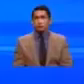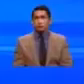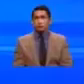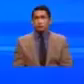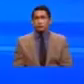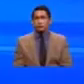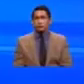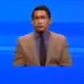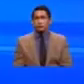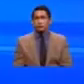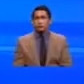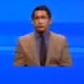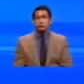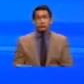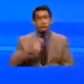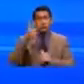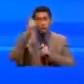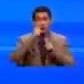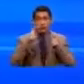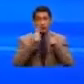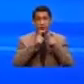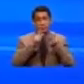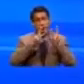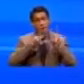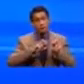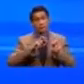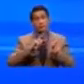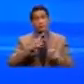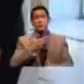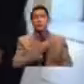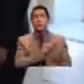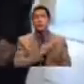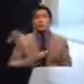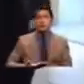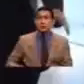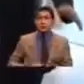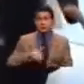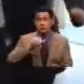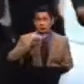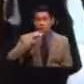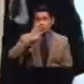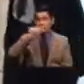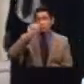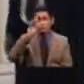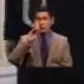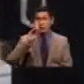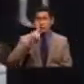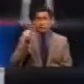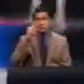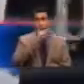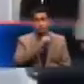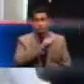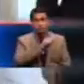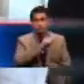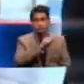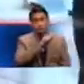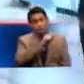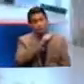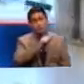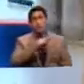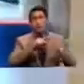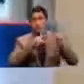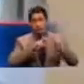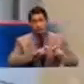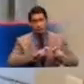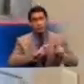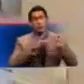la fiscalía procesará a Verónica abad por concusión le cambió el delito de delincuencia organizada por el que está siendo procesado su